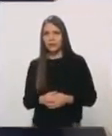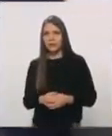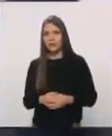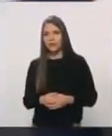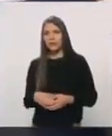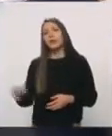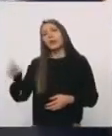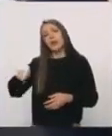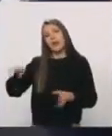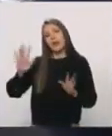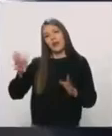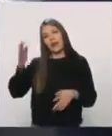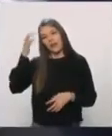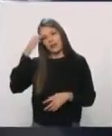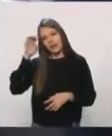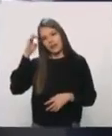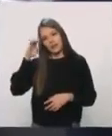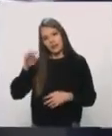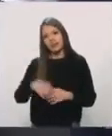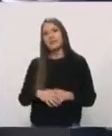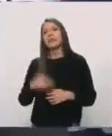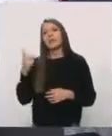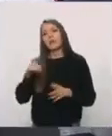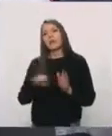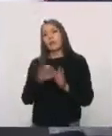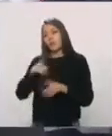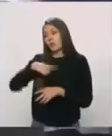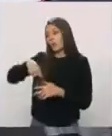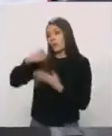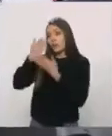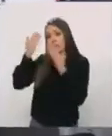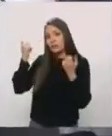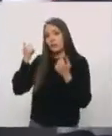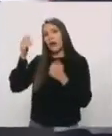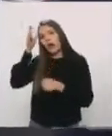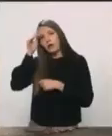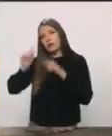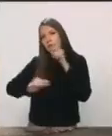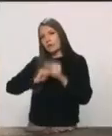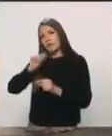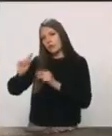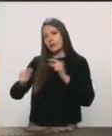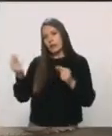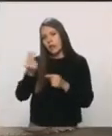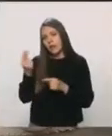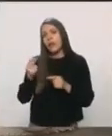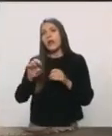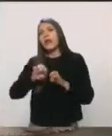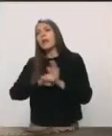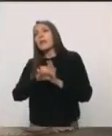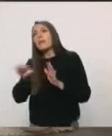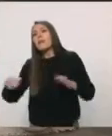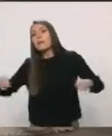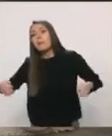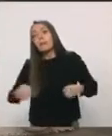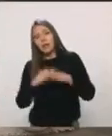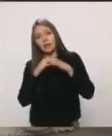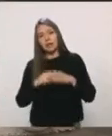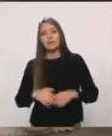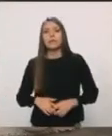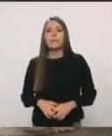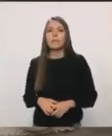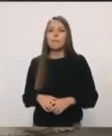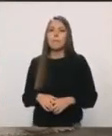son expertos. Lo importante es que, bueno, que los que no somos expertos, pues vayamos aprendiendo poco a poco a cómo hacerlo en caso de alguna emergencia.